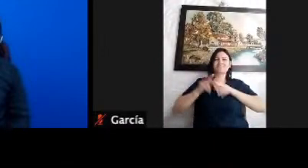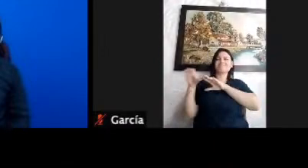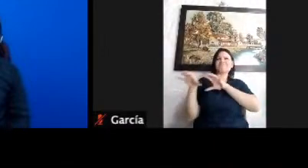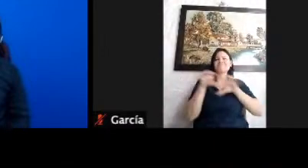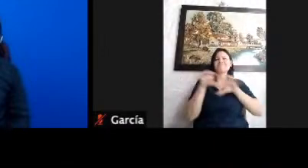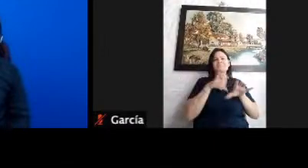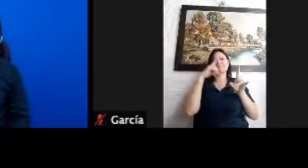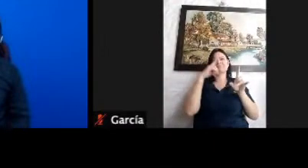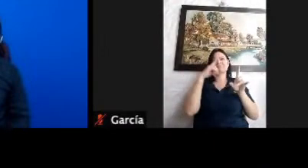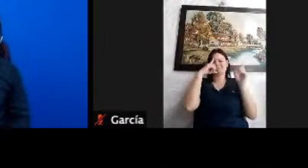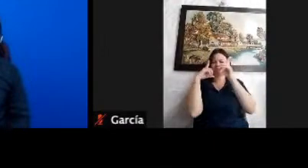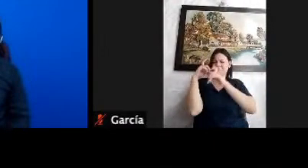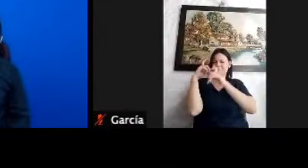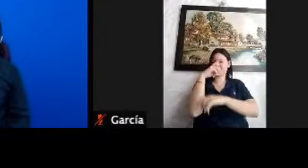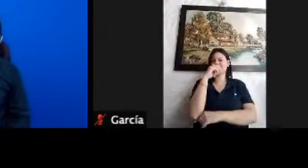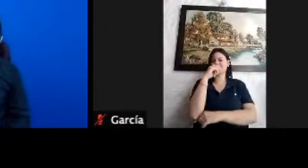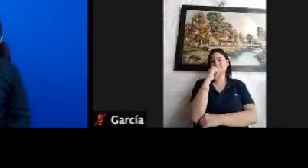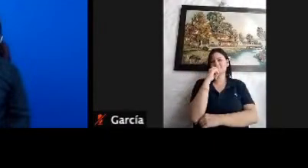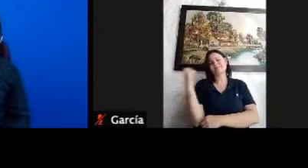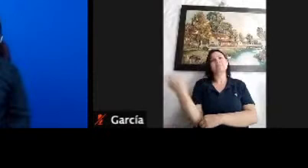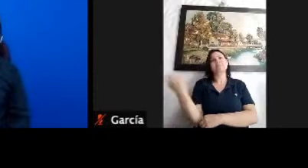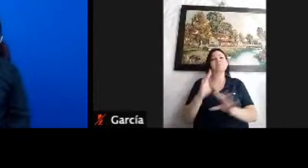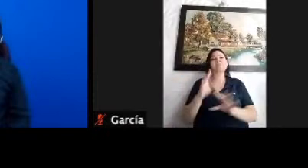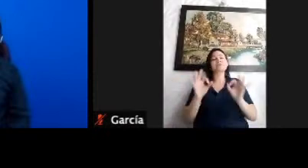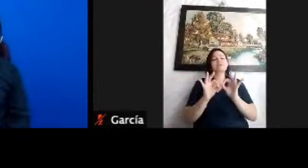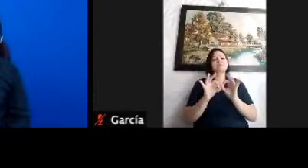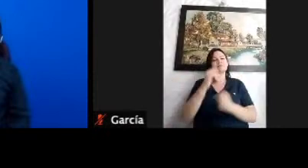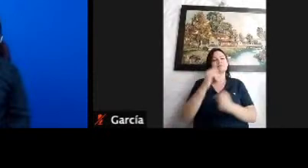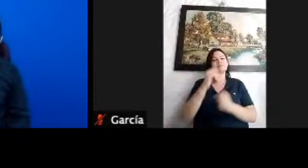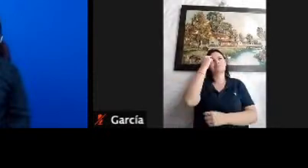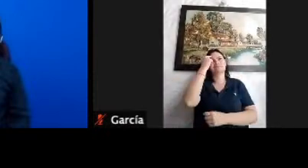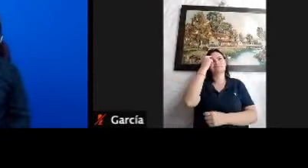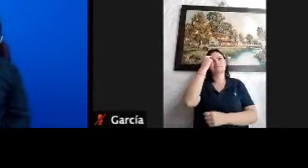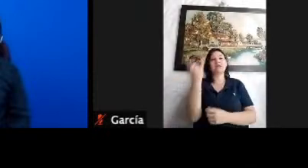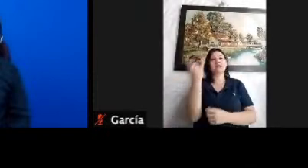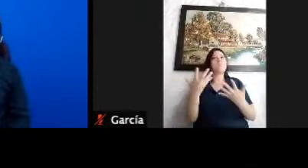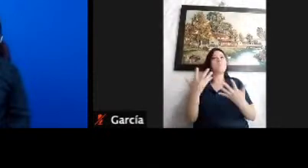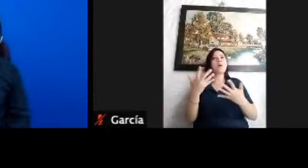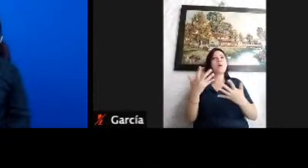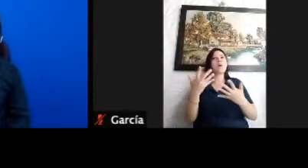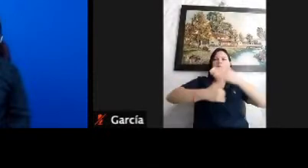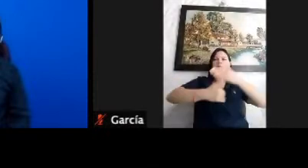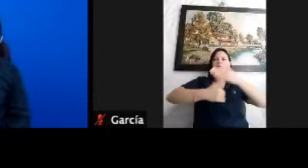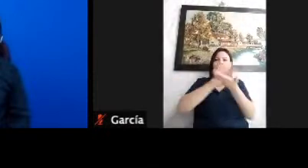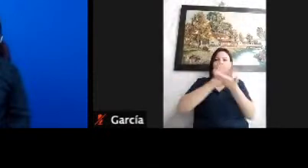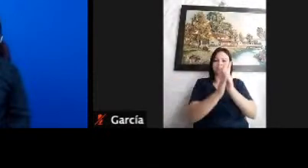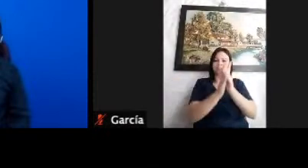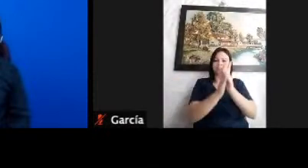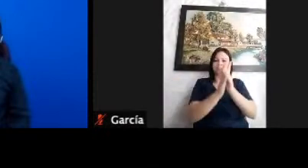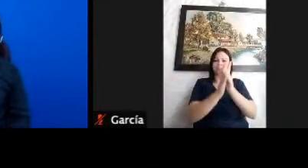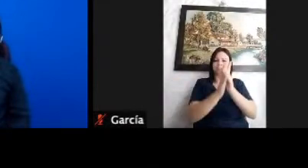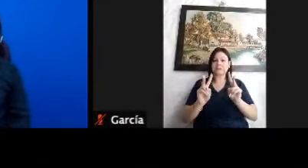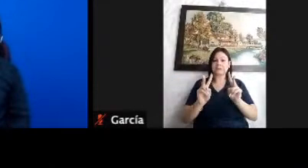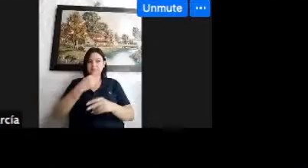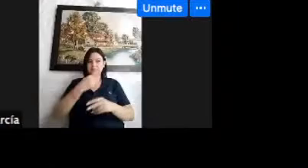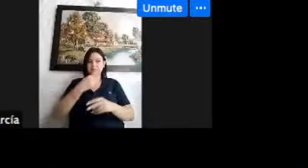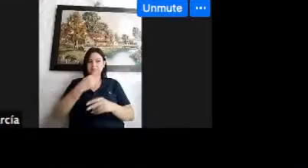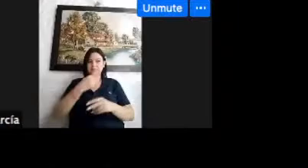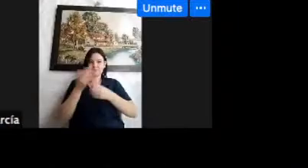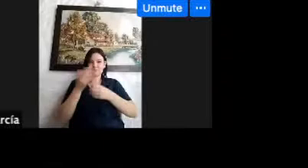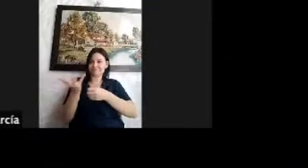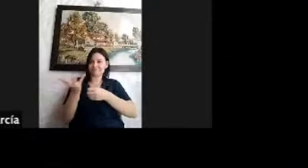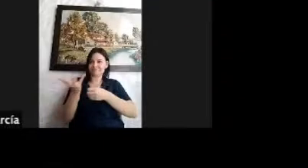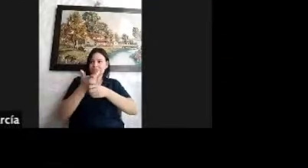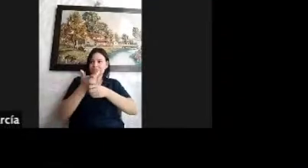cuestionamientos alrededor de la construcción de paz y nuestro quehacer como artistas también. De antemano, pues